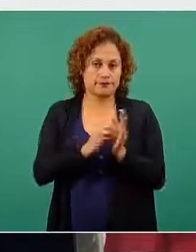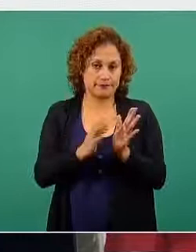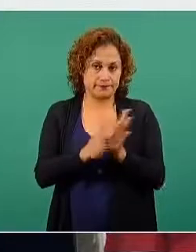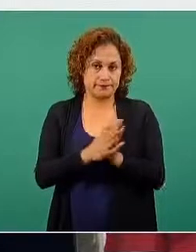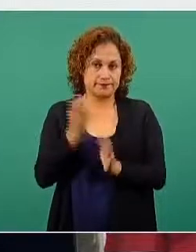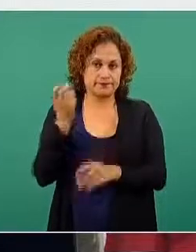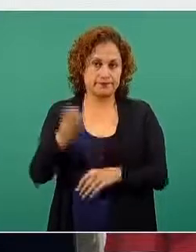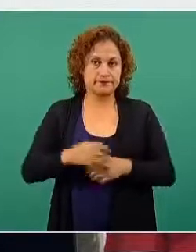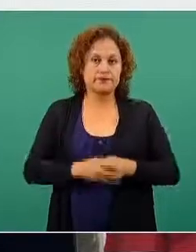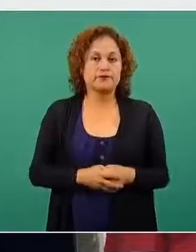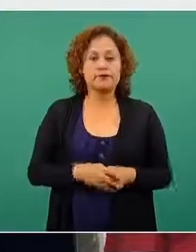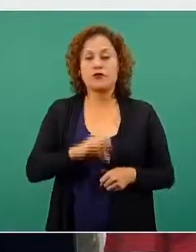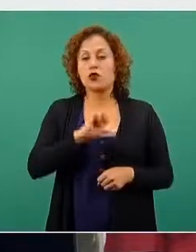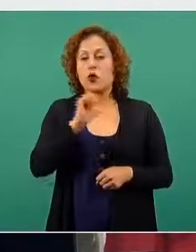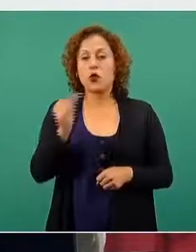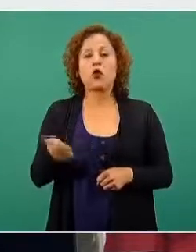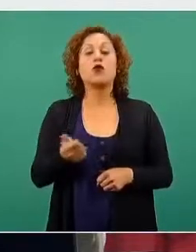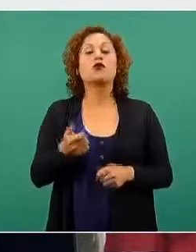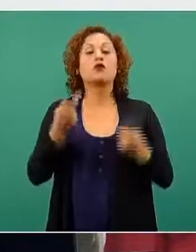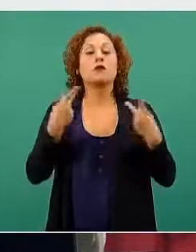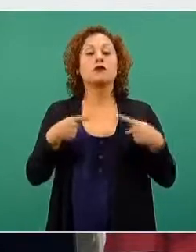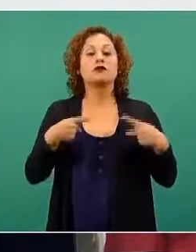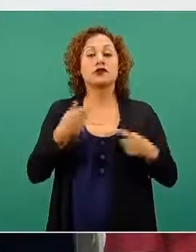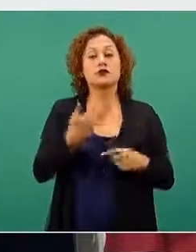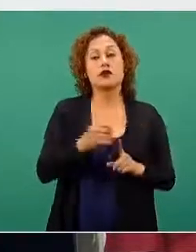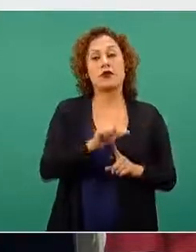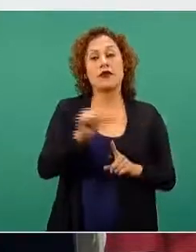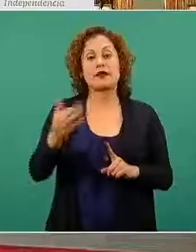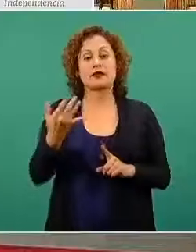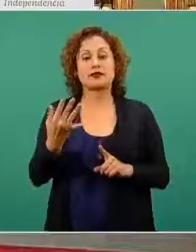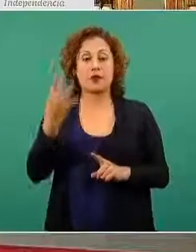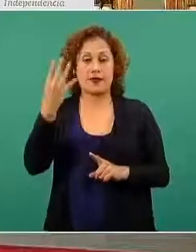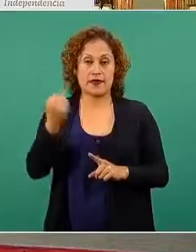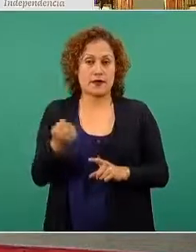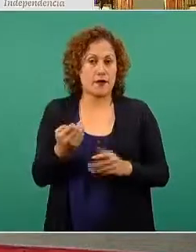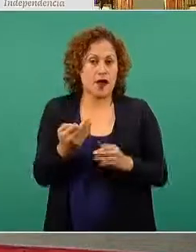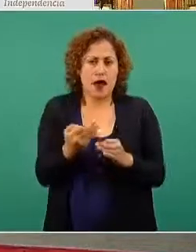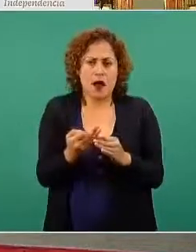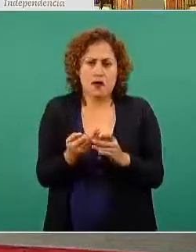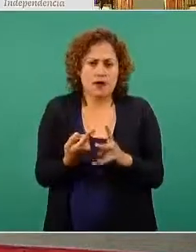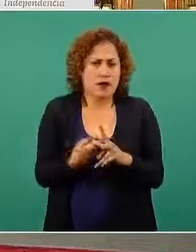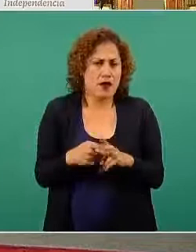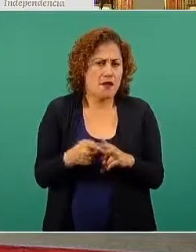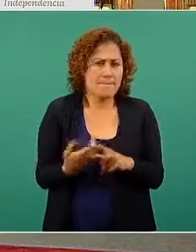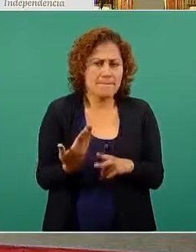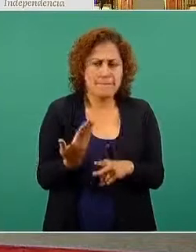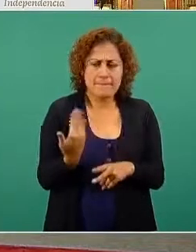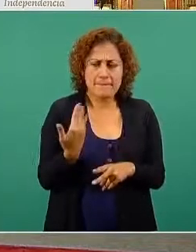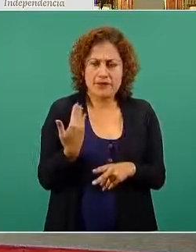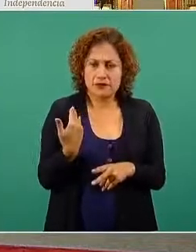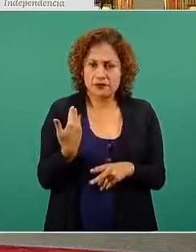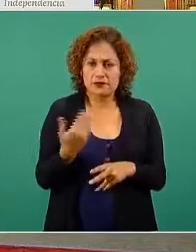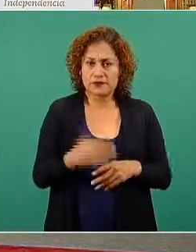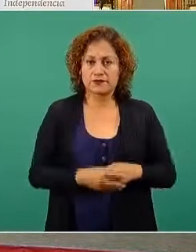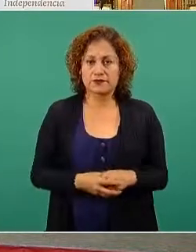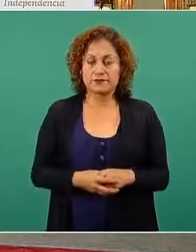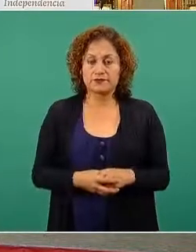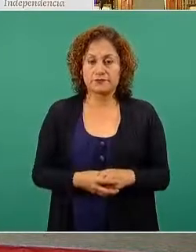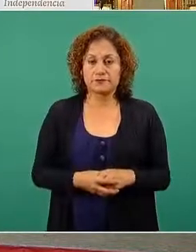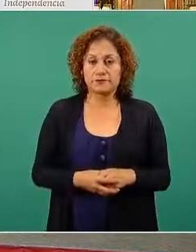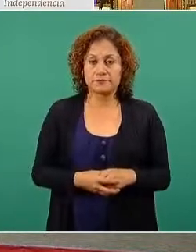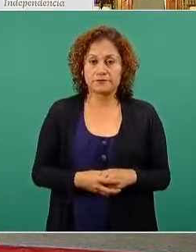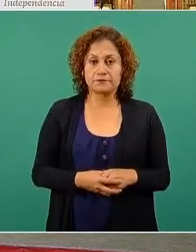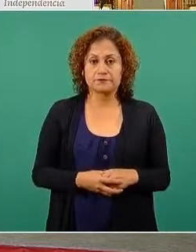Primeras dosis en personas de 50 a 59, es en lo que estamos ahorita. Recientemente empezó la vacunación, esta misma